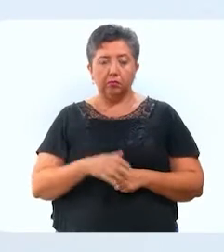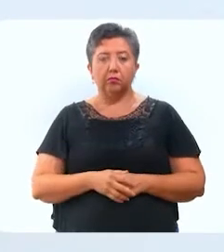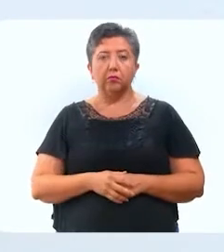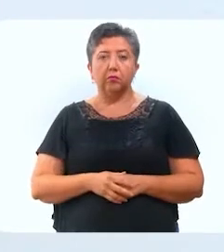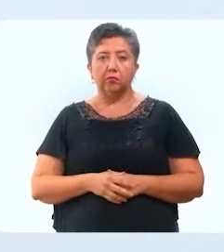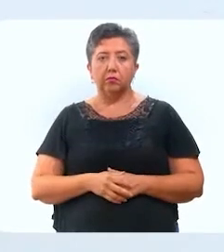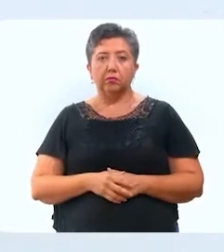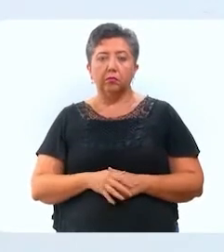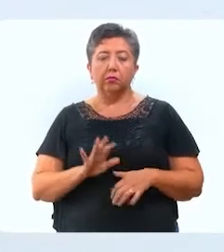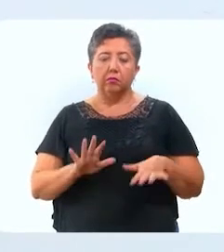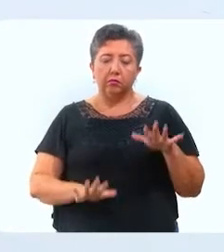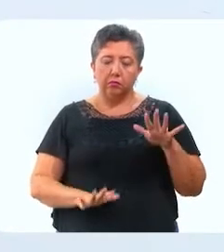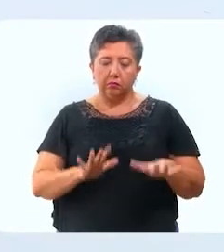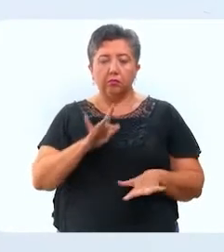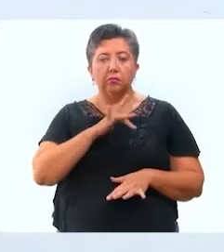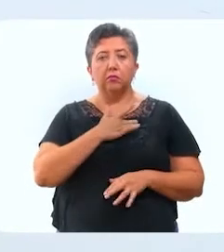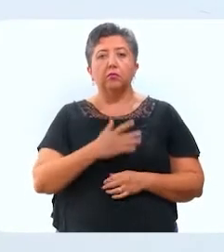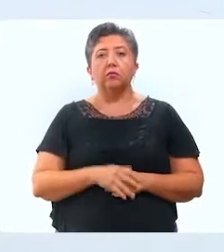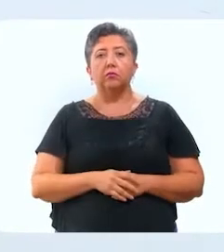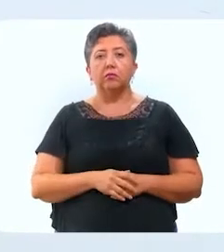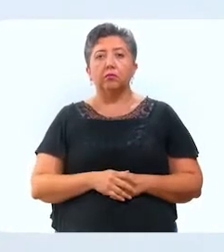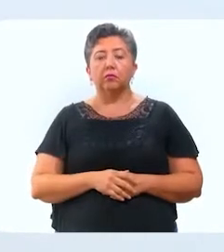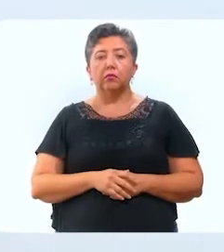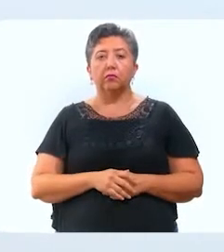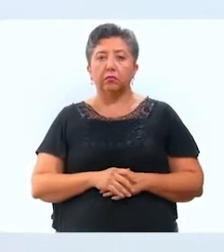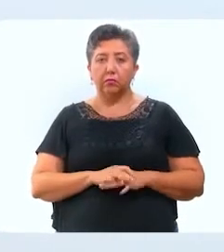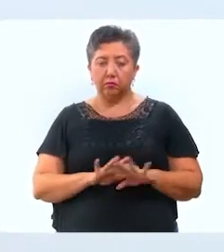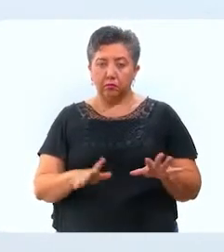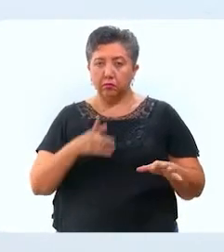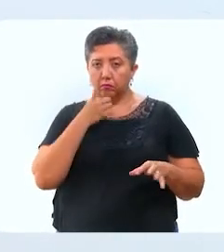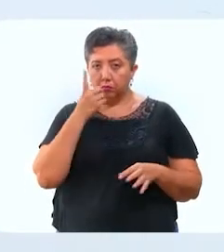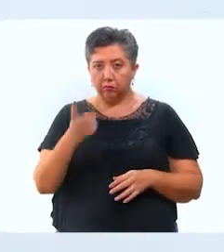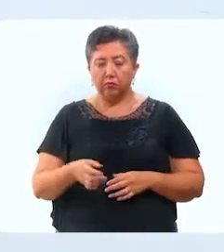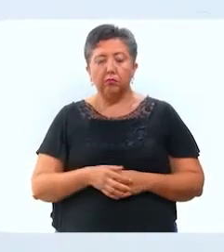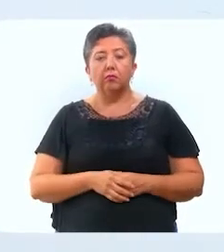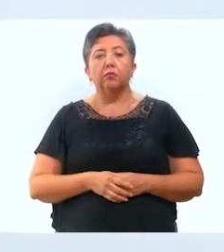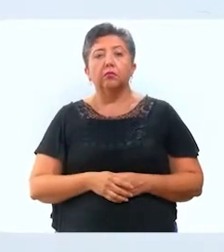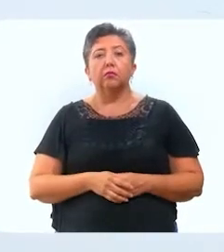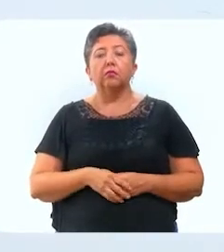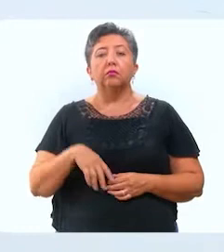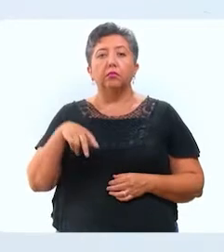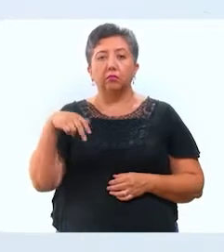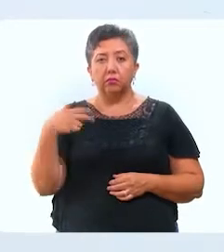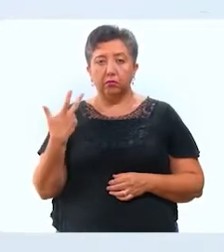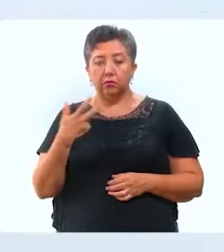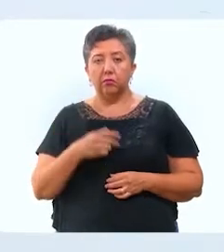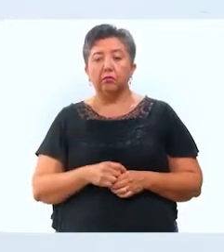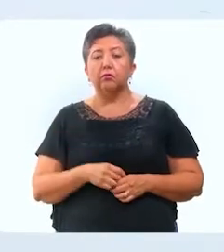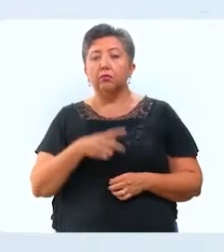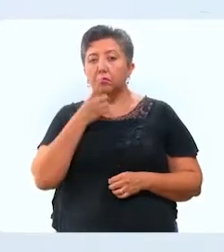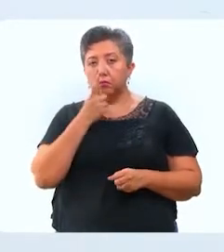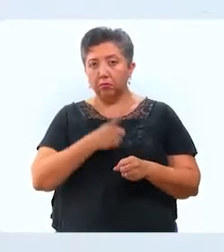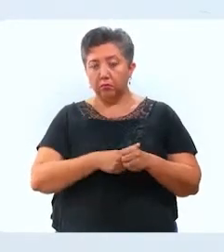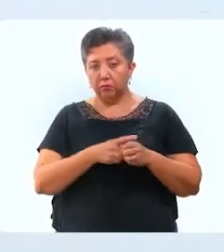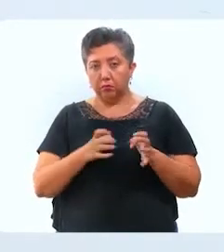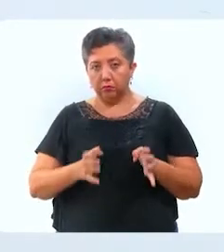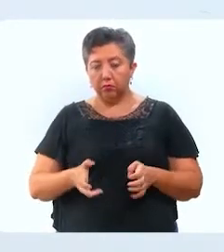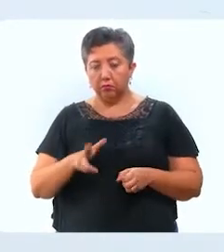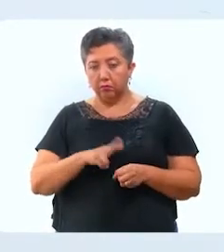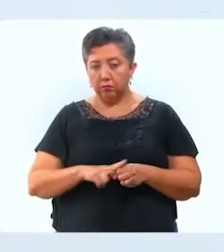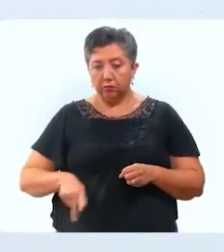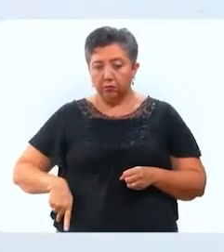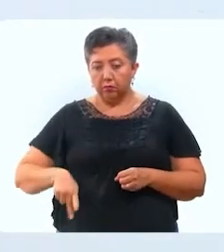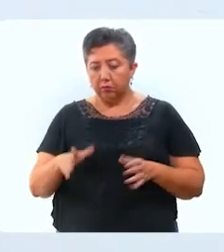servicios de salud de Yucatán. Presentan síntomas leves. Como ya se mencionó, 13 de los casos positivos están en